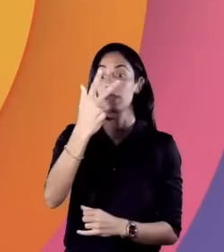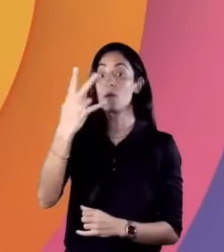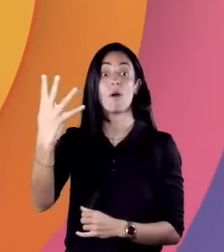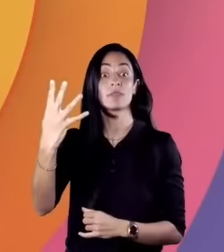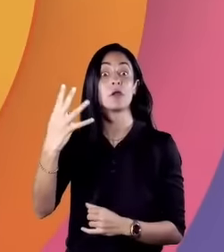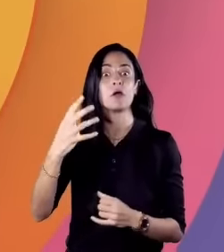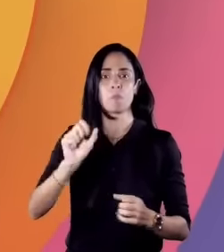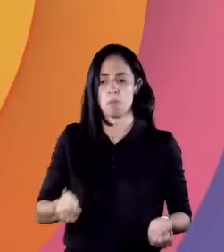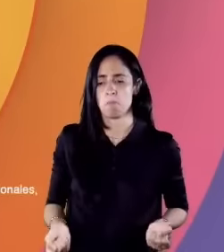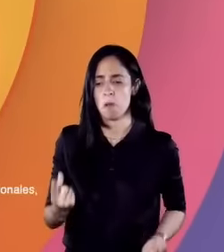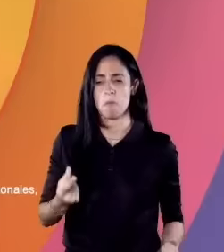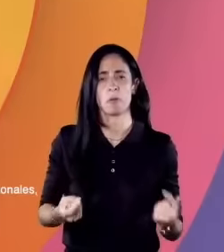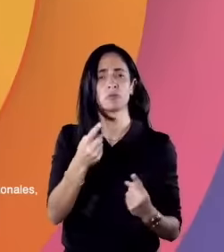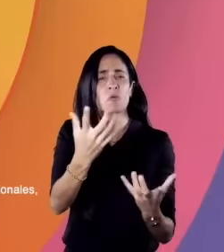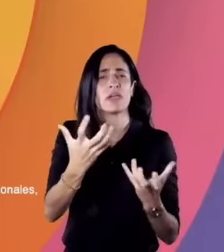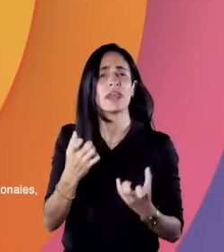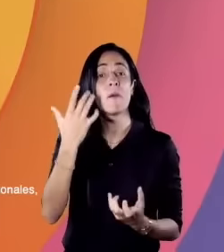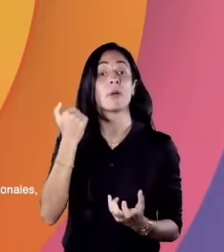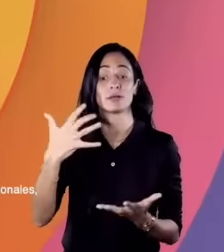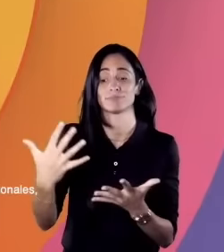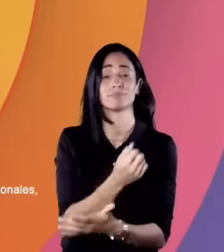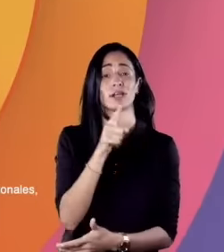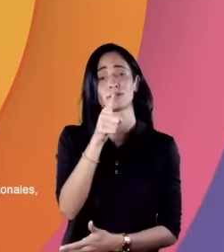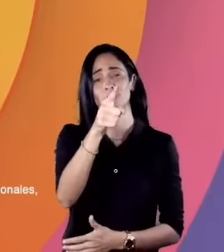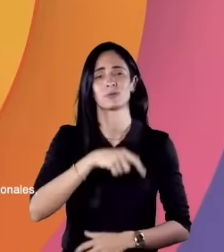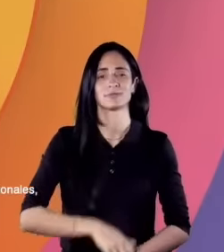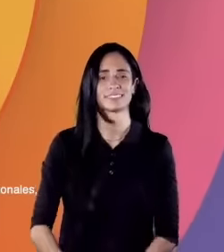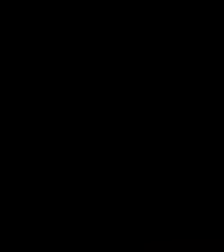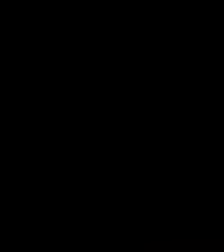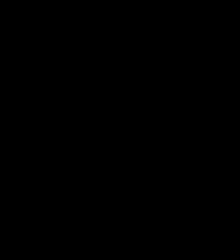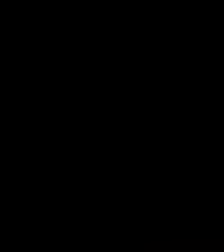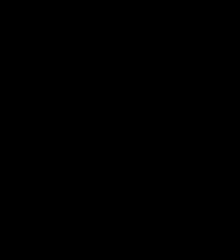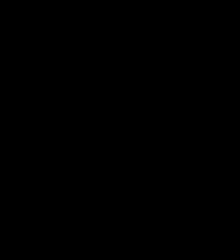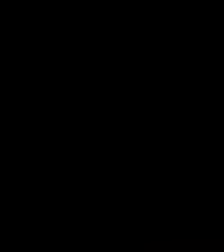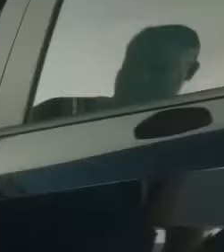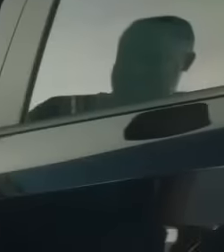4 y gástalo en lo que quieras, porque lo que quieras te lo dan los Pegas.